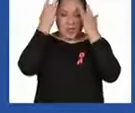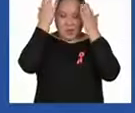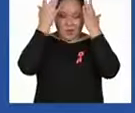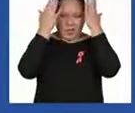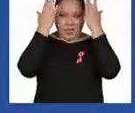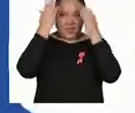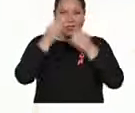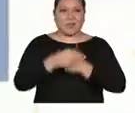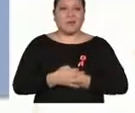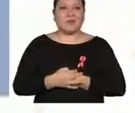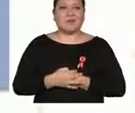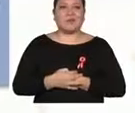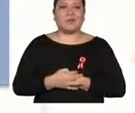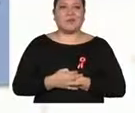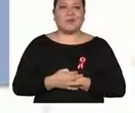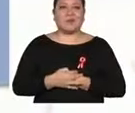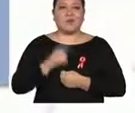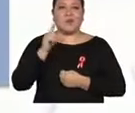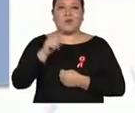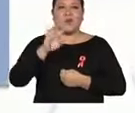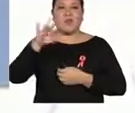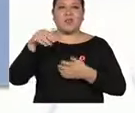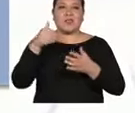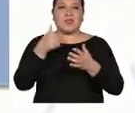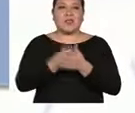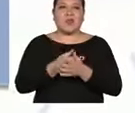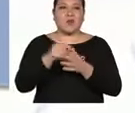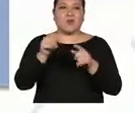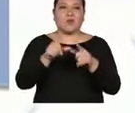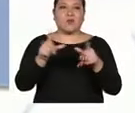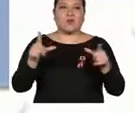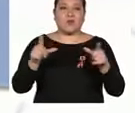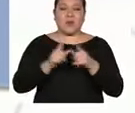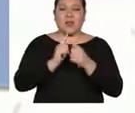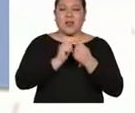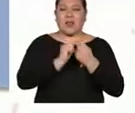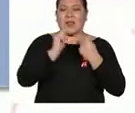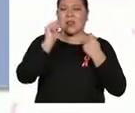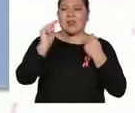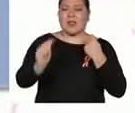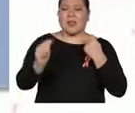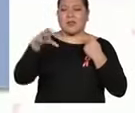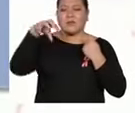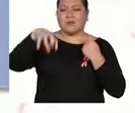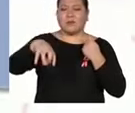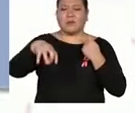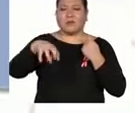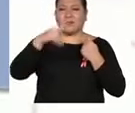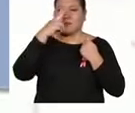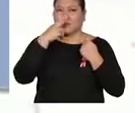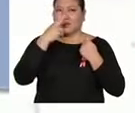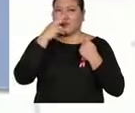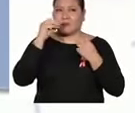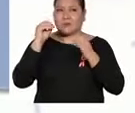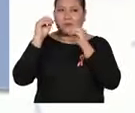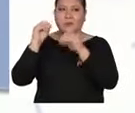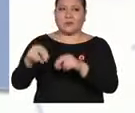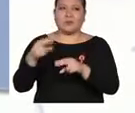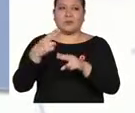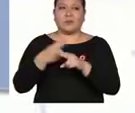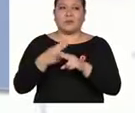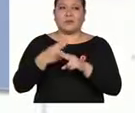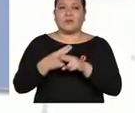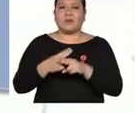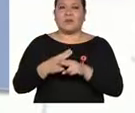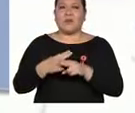imaginación. Has llegado a un lugar muy lejano y peculiar. Llamémosle